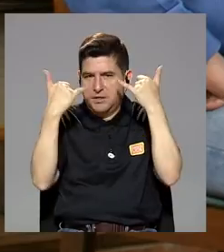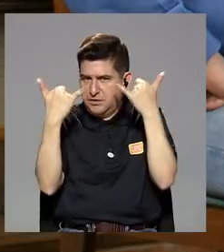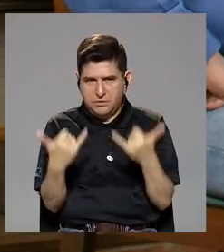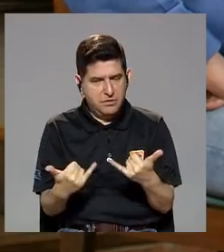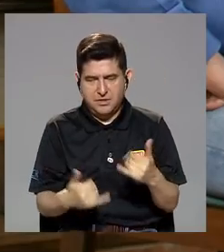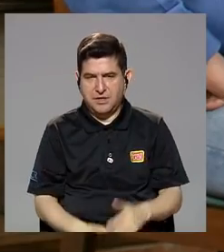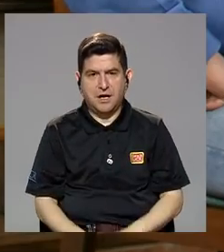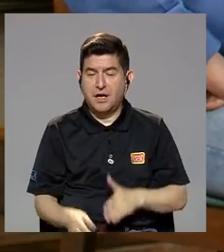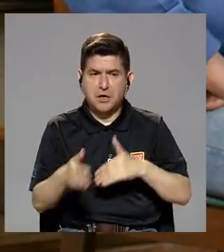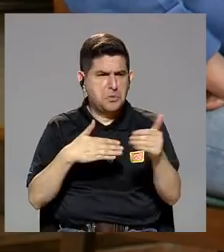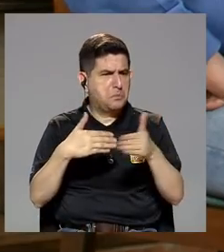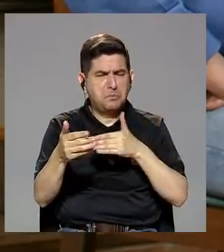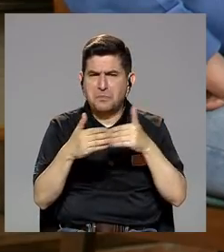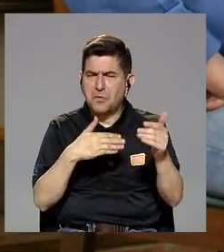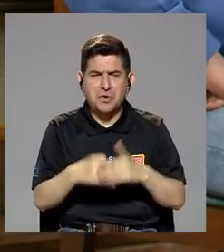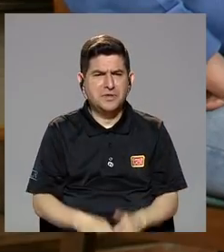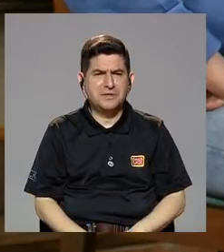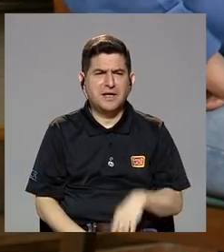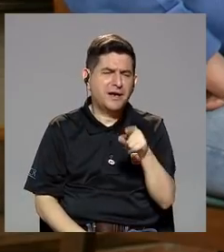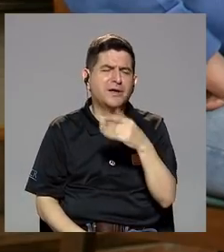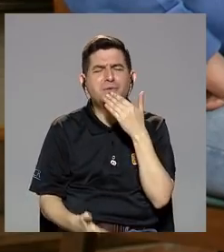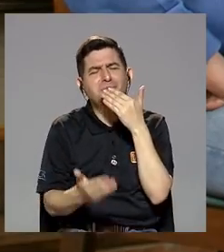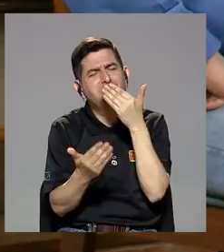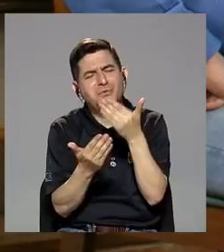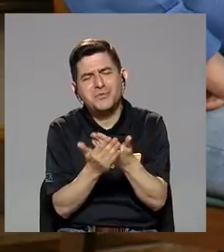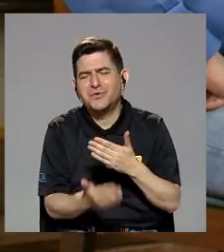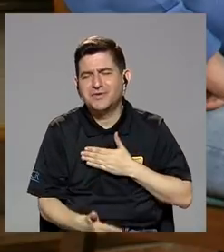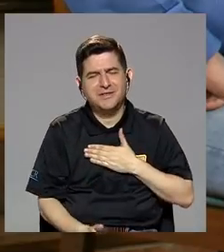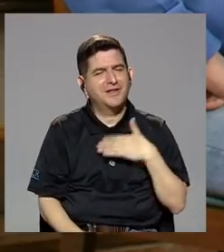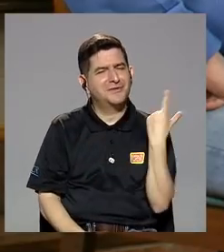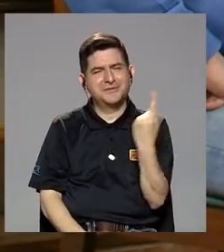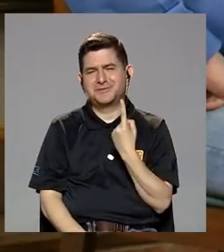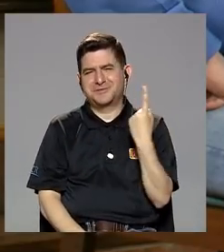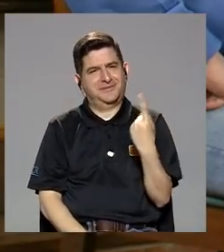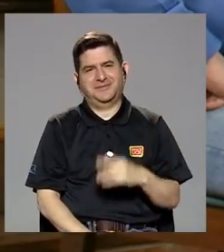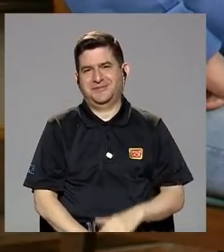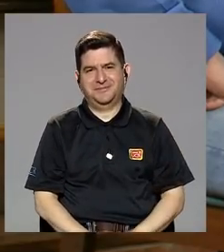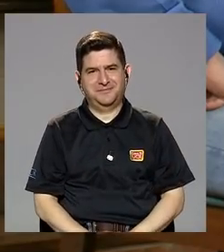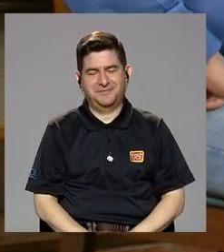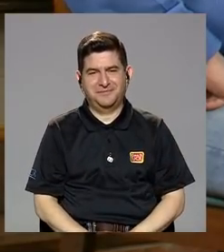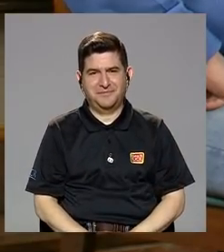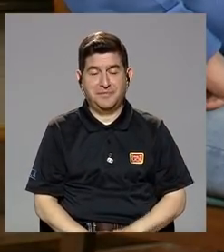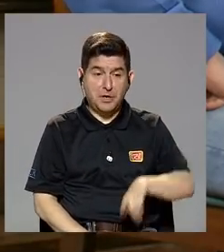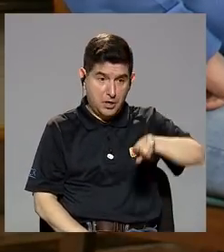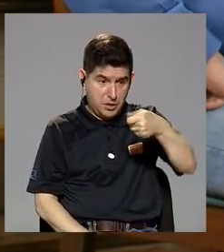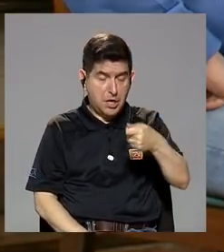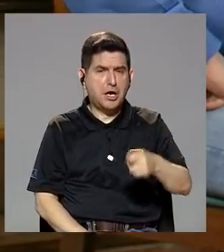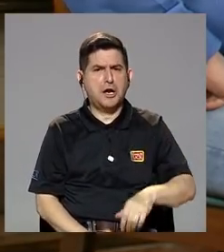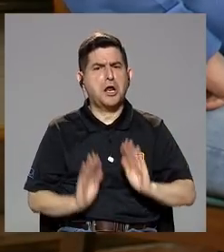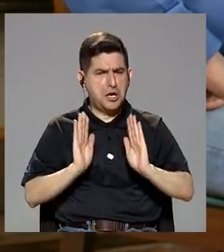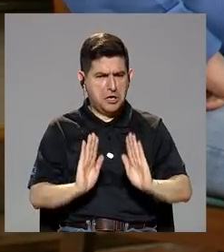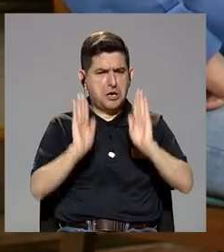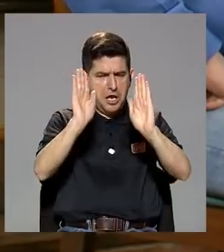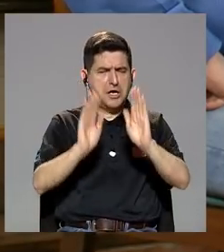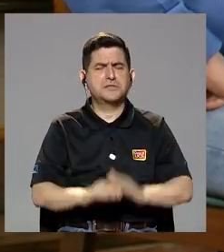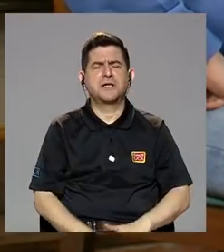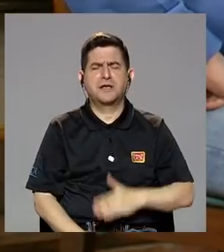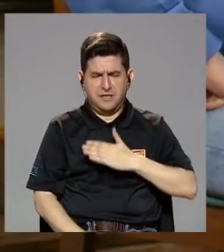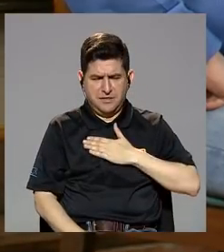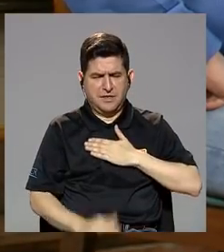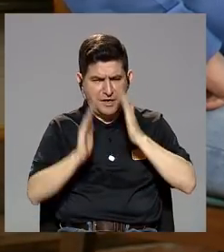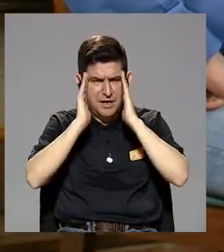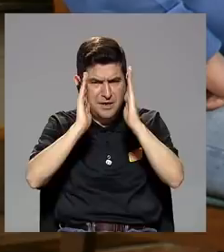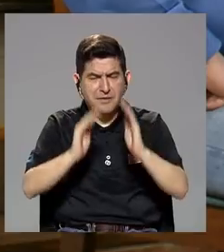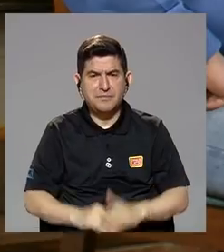a pesar de que fueron muy amorosos conmigo siempre y al canal se portó maravillosamente vivir conmigo